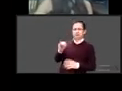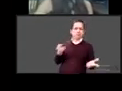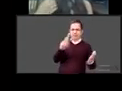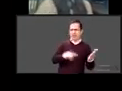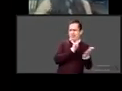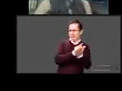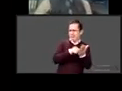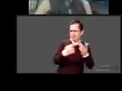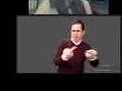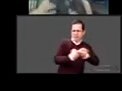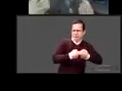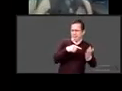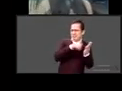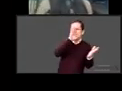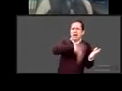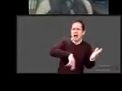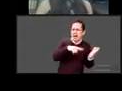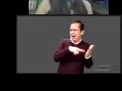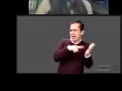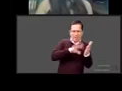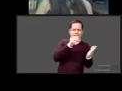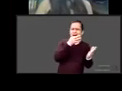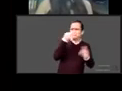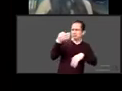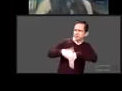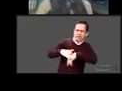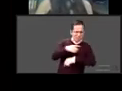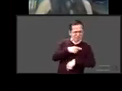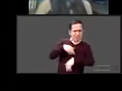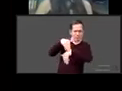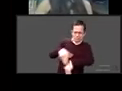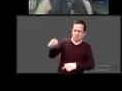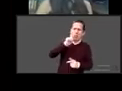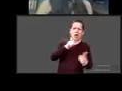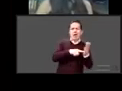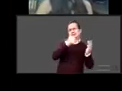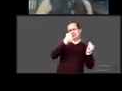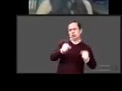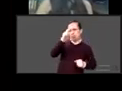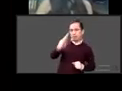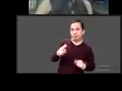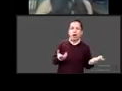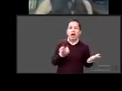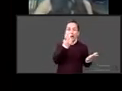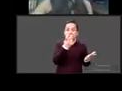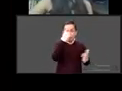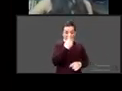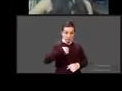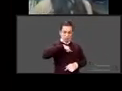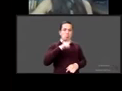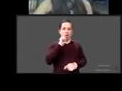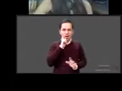además tendría que estar prohibido. ¿Cómo hacemos para que estos debates en temas que ya han ido avanzando los tengamos también respecto a cómo vemos y